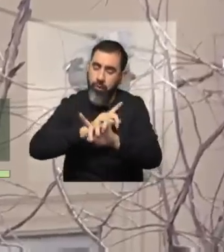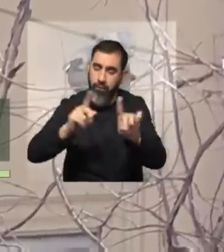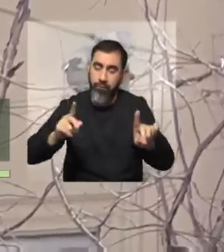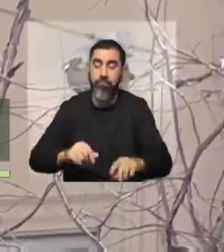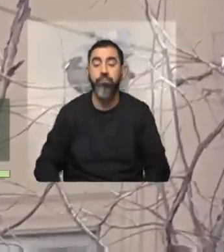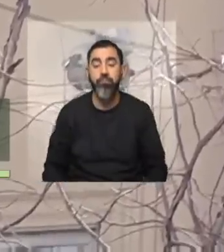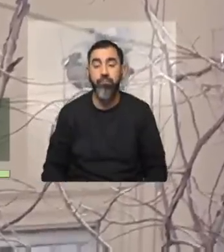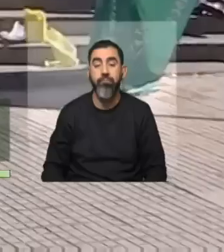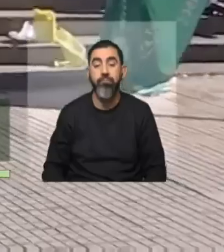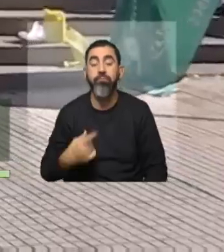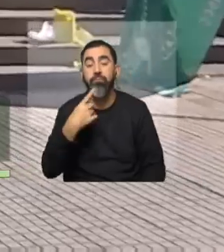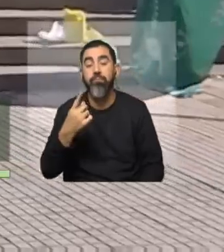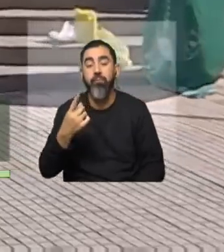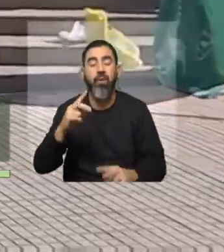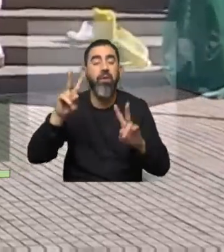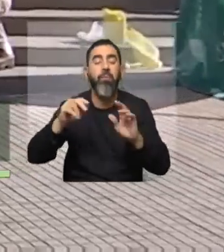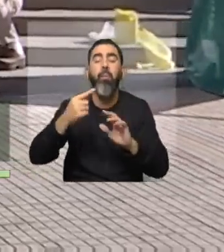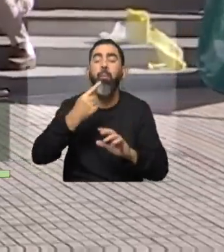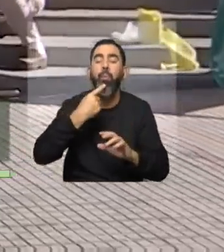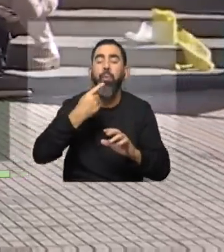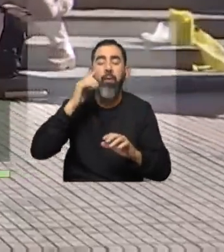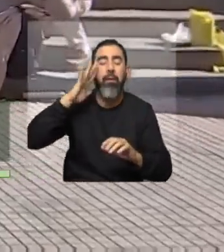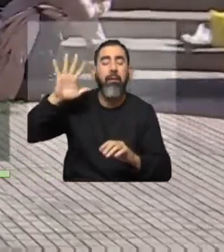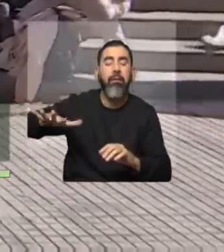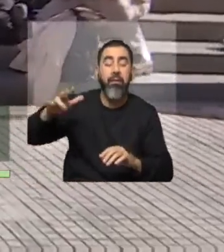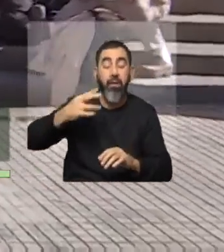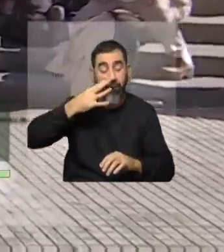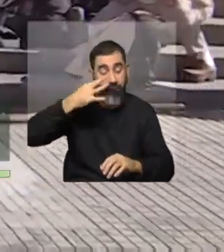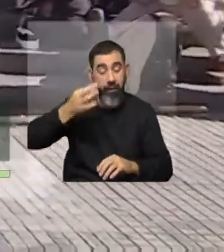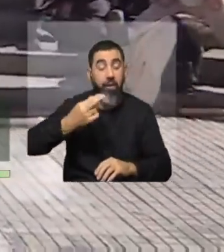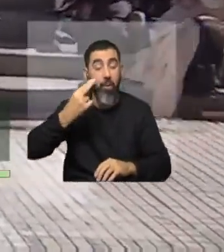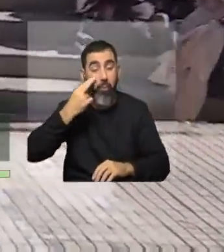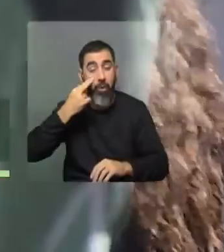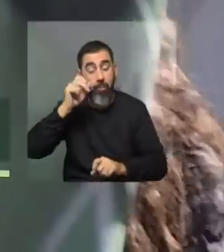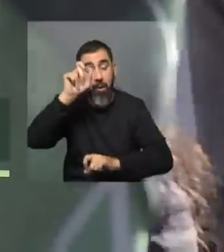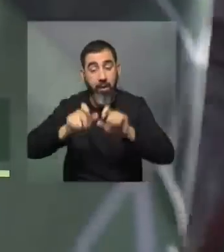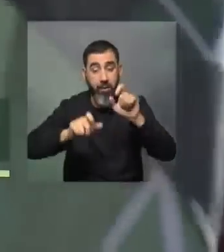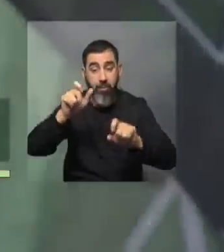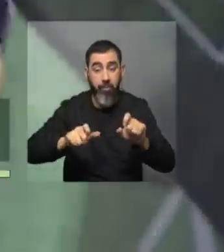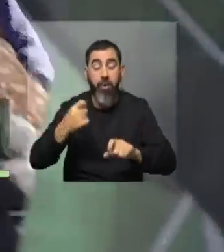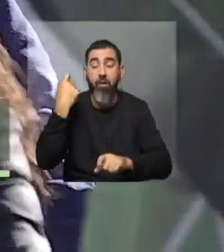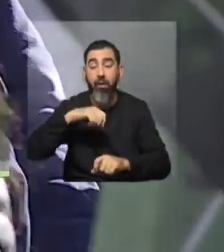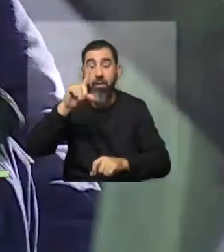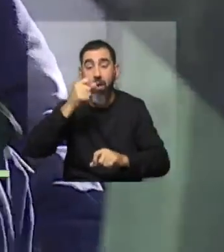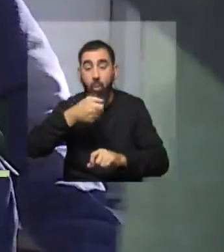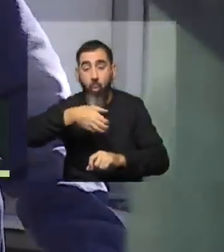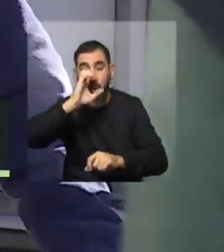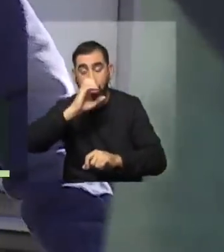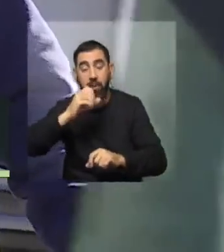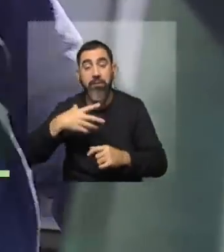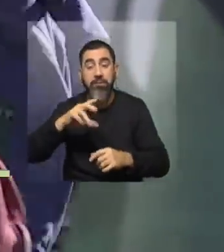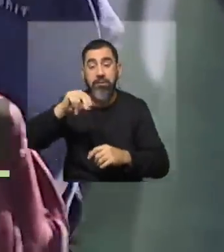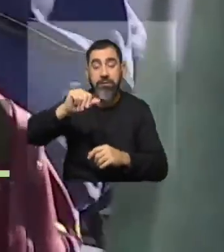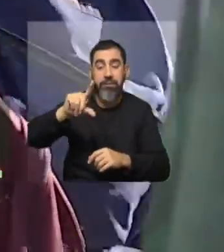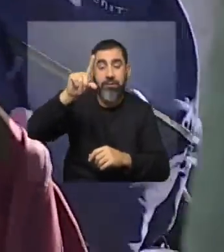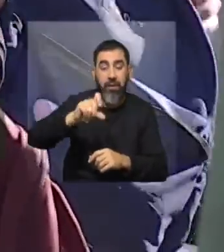Ortuño considera que se trata de una medida política que distrae la atención de los verdaderos problemas que tiene la población, que son la falta de agua potable, la salinidad